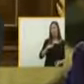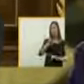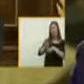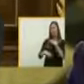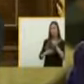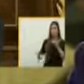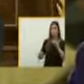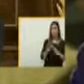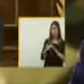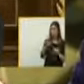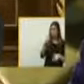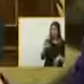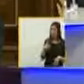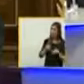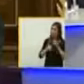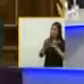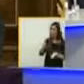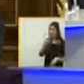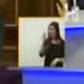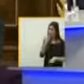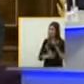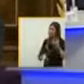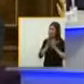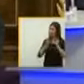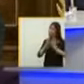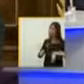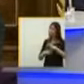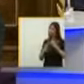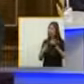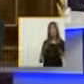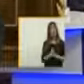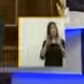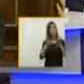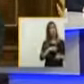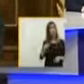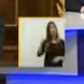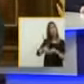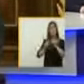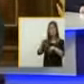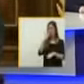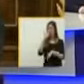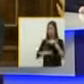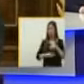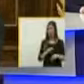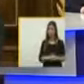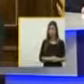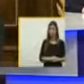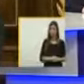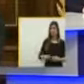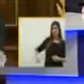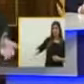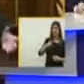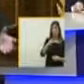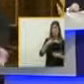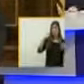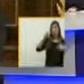desbloqueade e votade. Entón, iso ten un significado que despois explicaré. A ver, desde o momento, porque me falta Roberto, pero antes, Pablo Carballo, moi buenas tardes. Buenas tardes a todos.